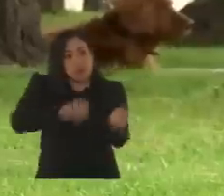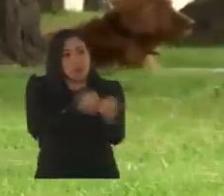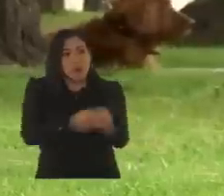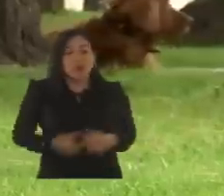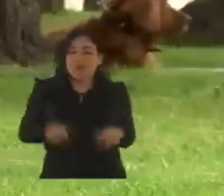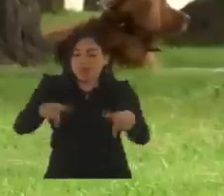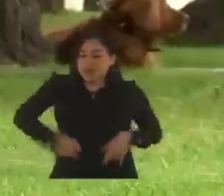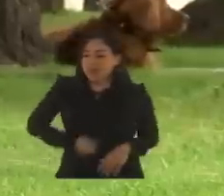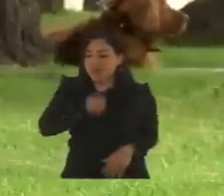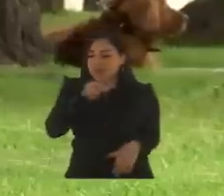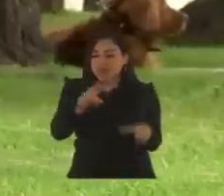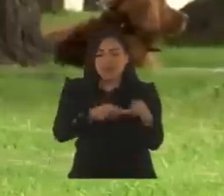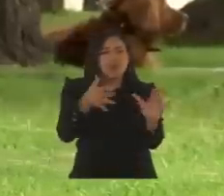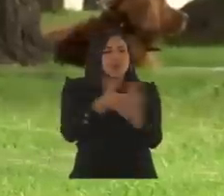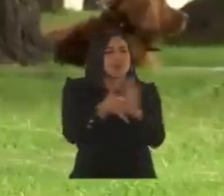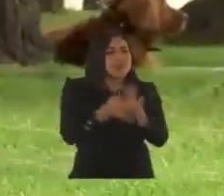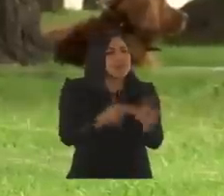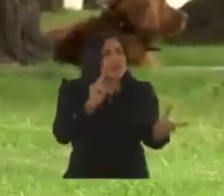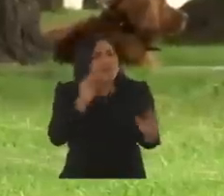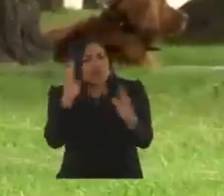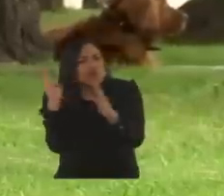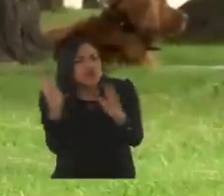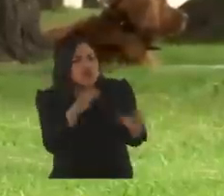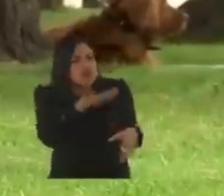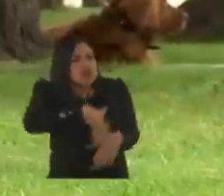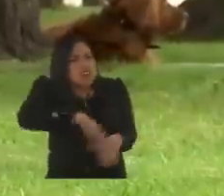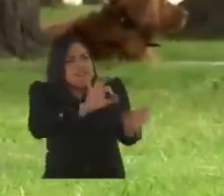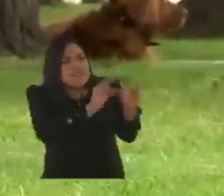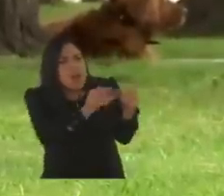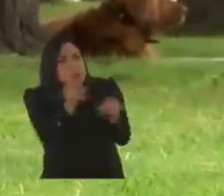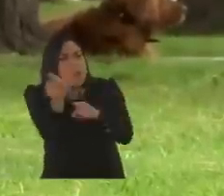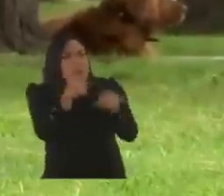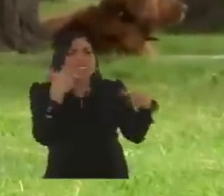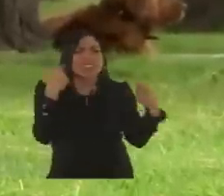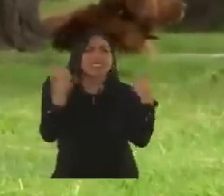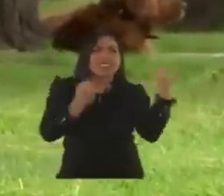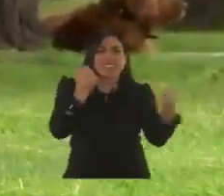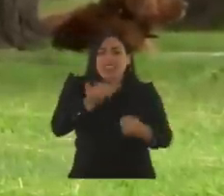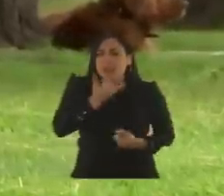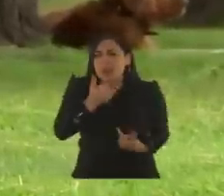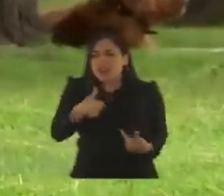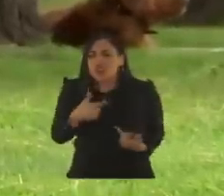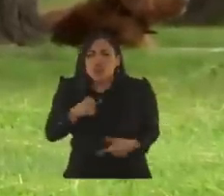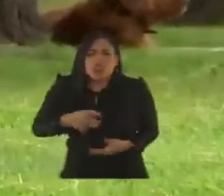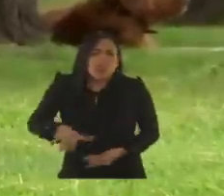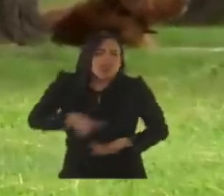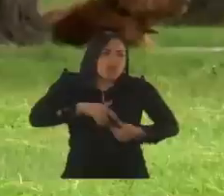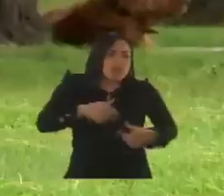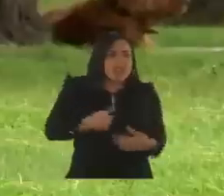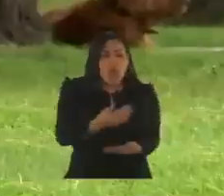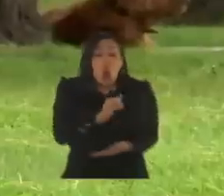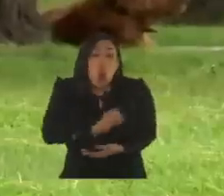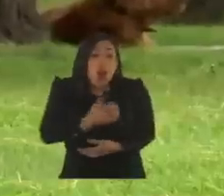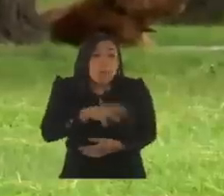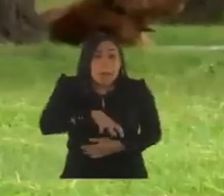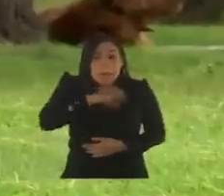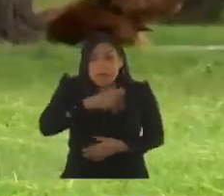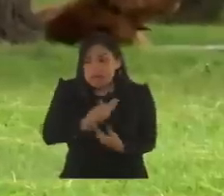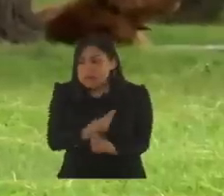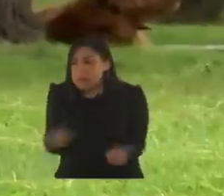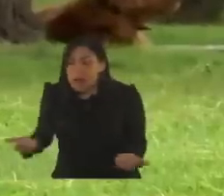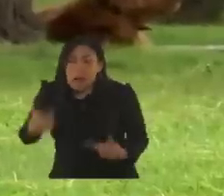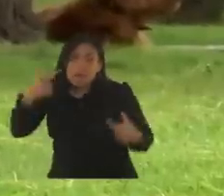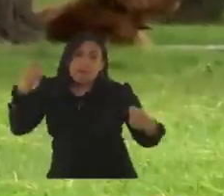Aquí en Noticias RCN estamos pendientes de esas familias que están desesperadas buscando una mascota que se les desapareció. Esto